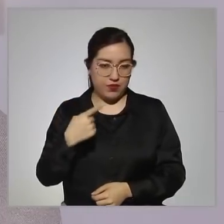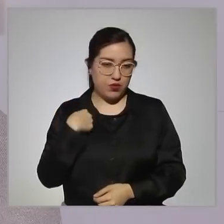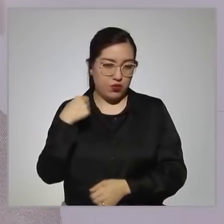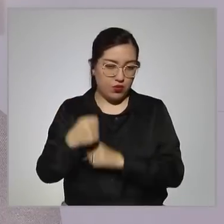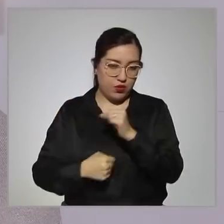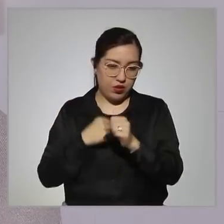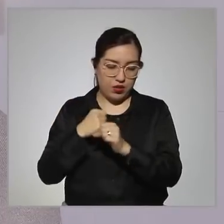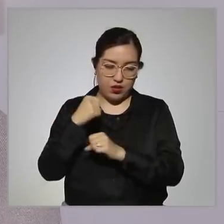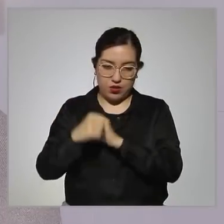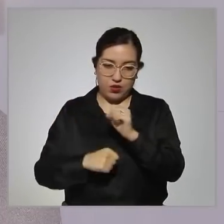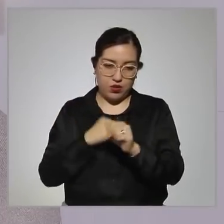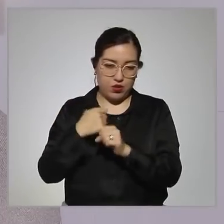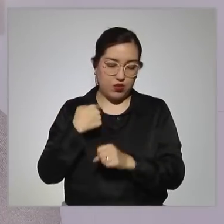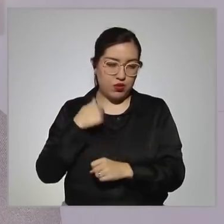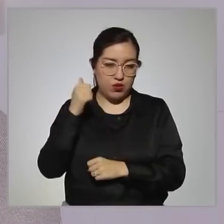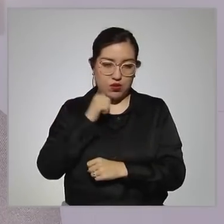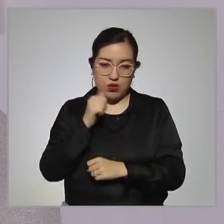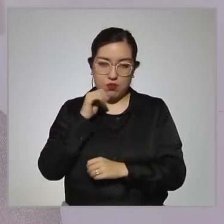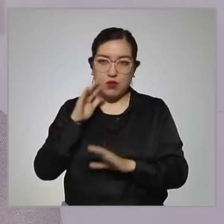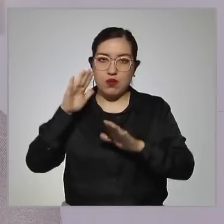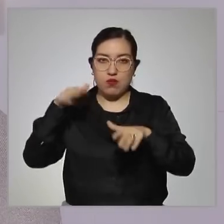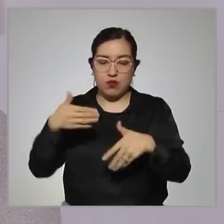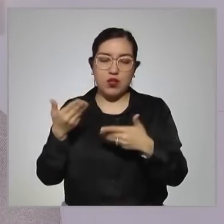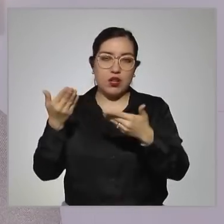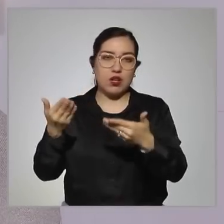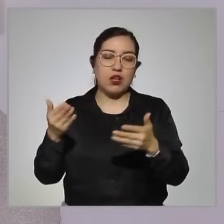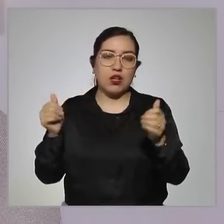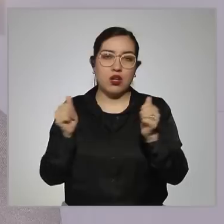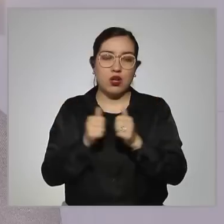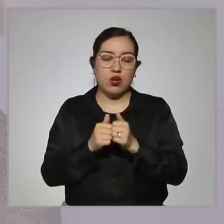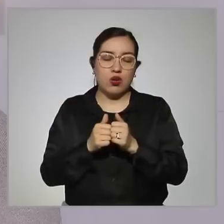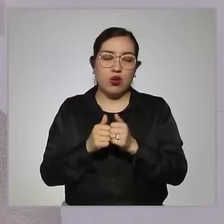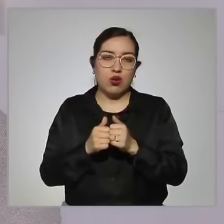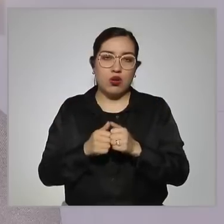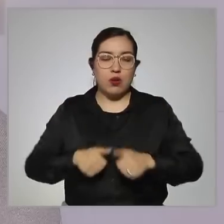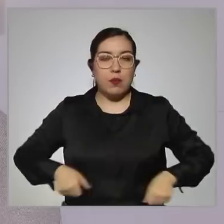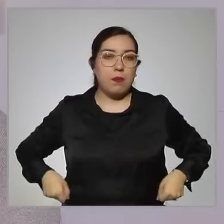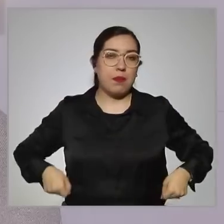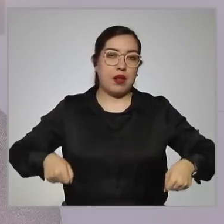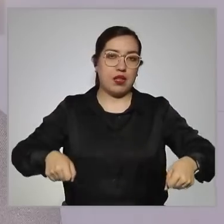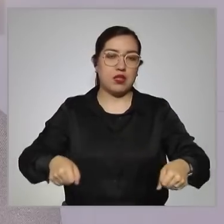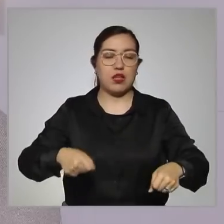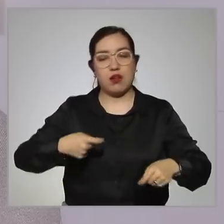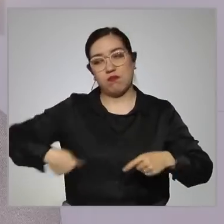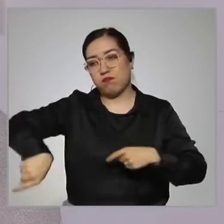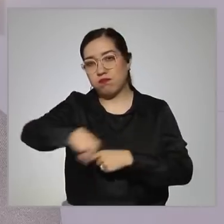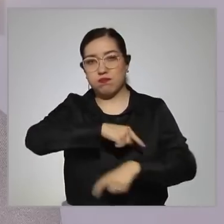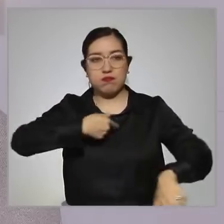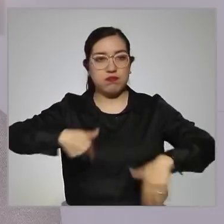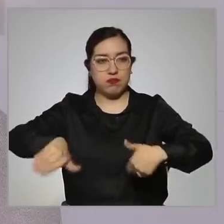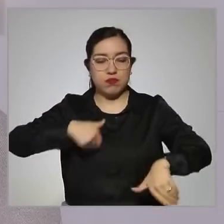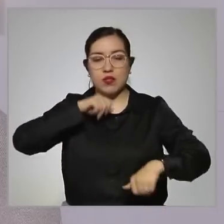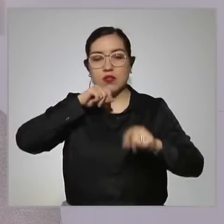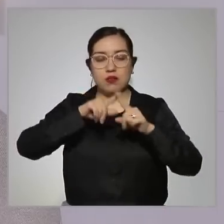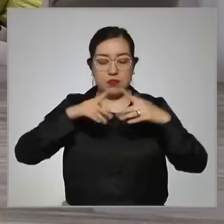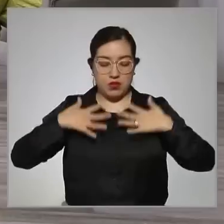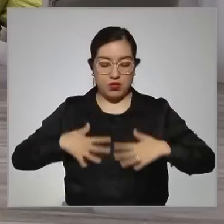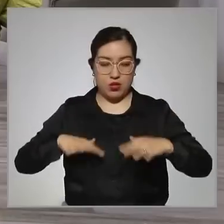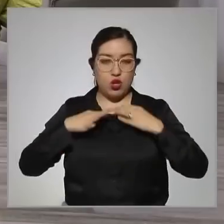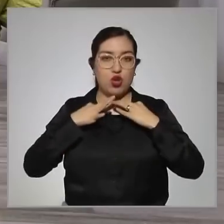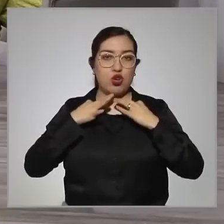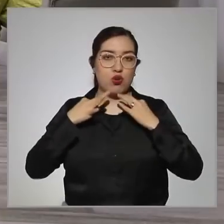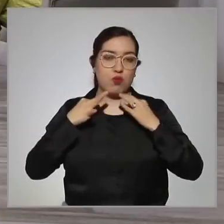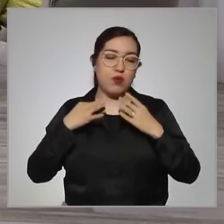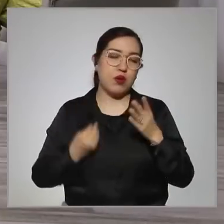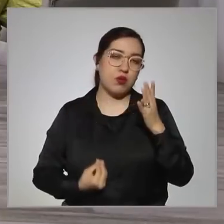salgo a pasear con mi maleta a la cuadra y estreno ropa. ¿Qué otros rituales se hacen en Año Nuevo? Nos preguntan. ¿Qué otro ritual? Uy, ay, yo sé